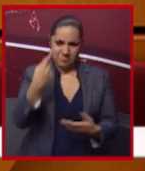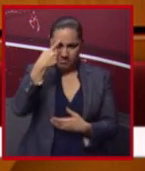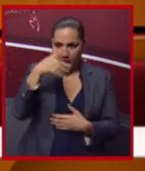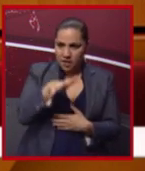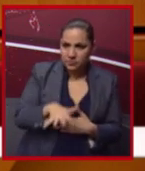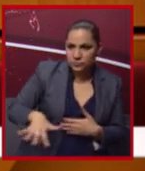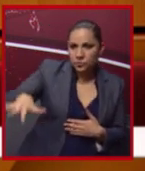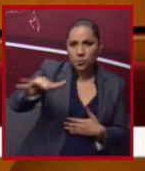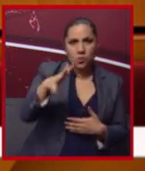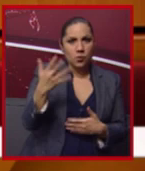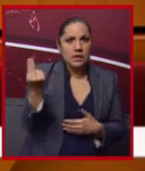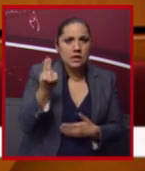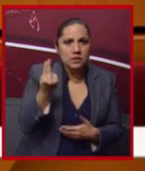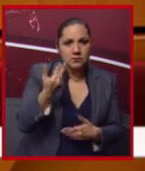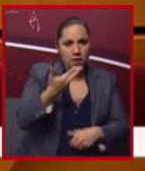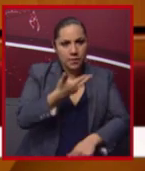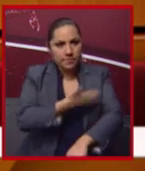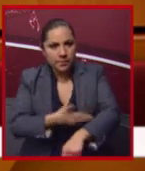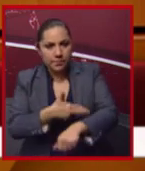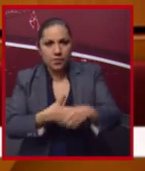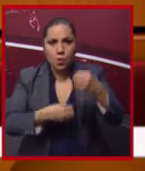de los reclamos de justicia.